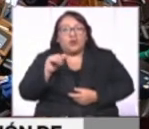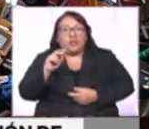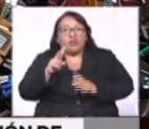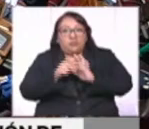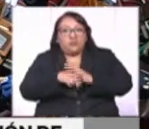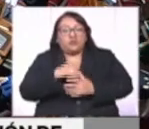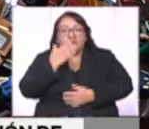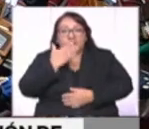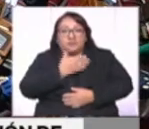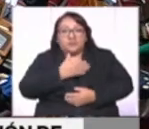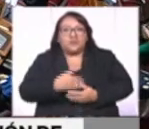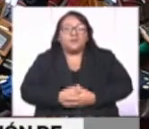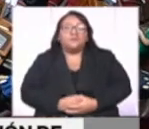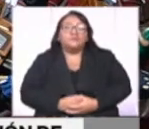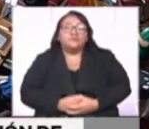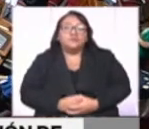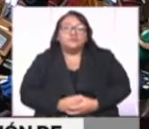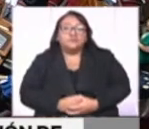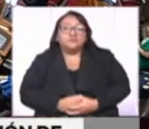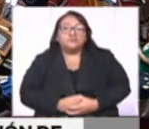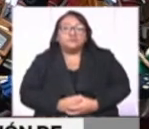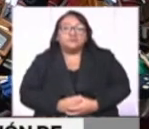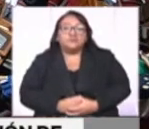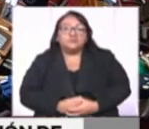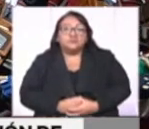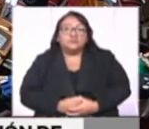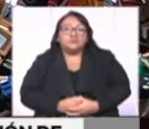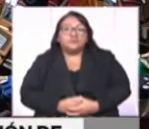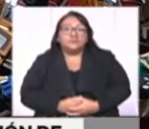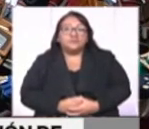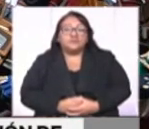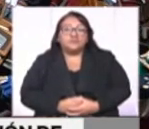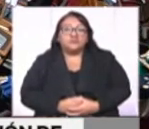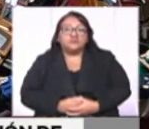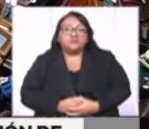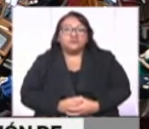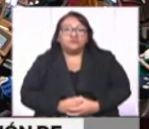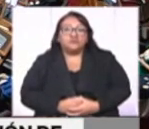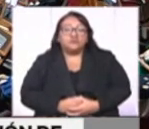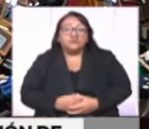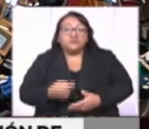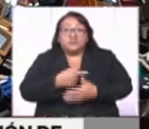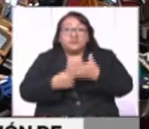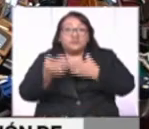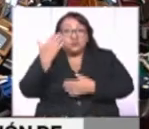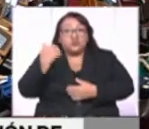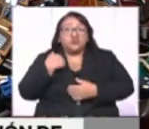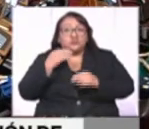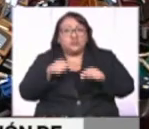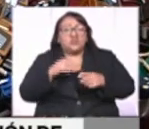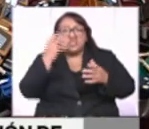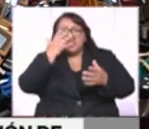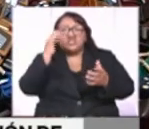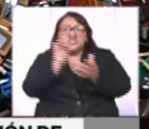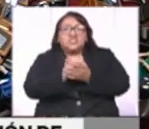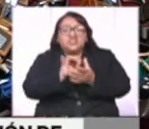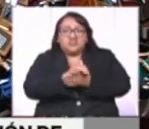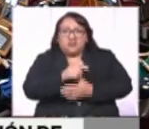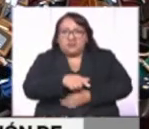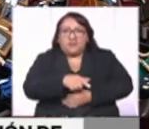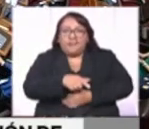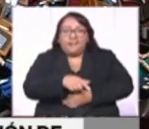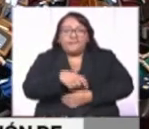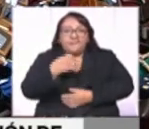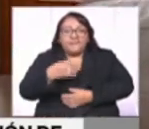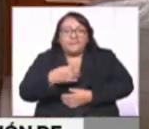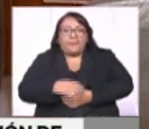Gracias, señor presidente. Por su intermedio, saludo a los congresistas presentes. La semana pasada yo he estado en Chincha,